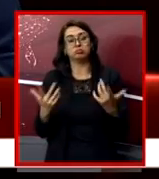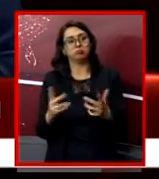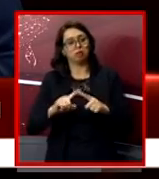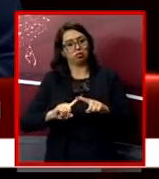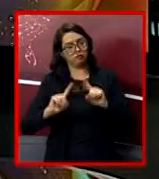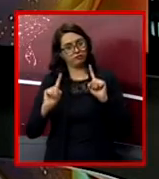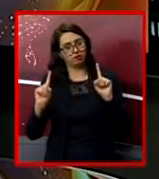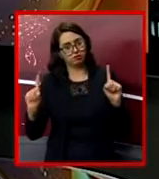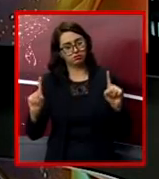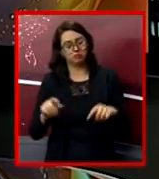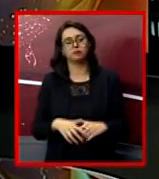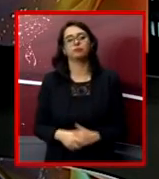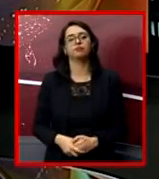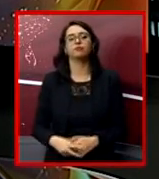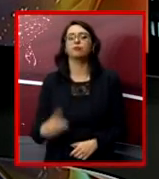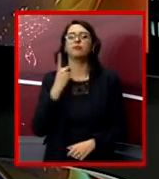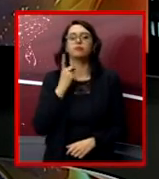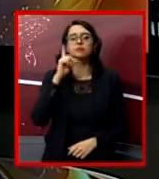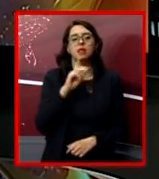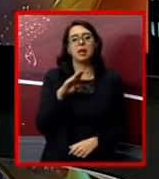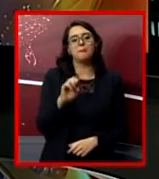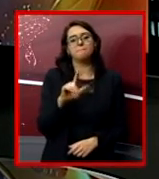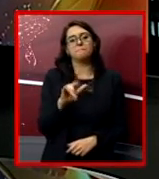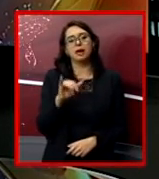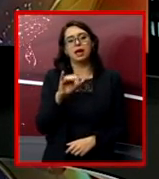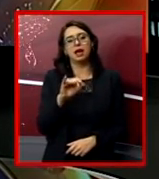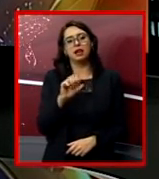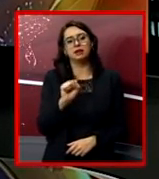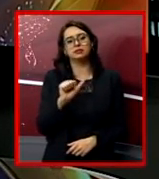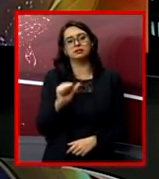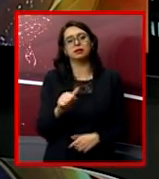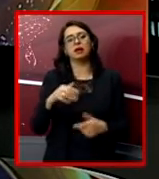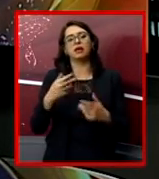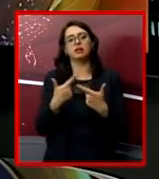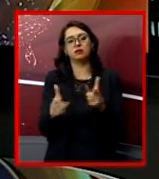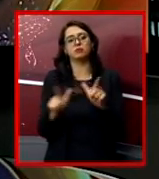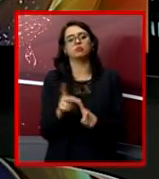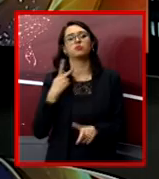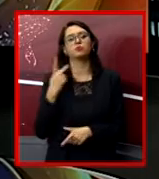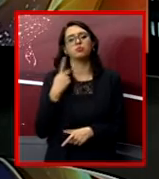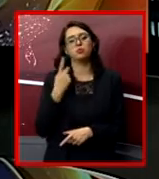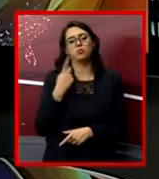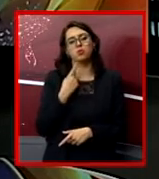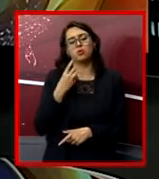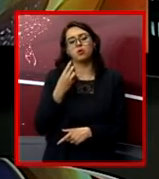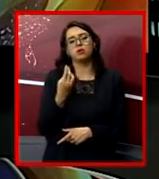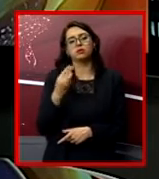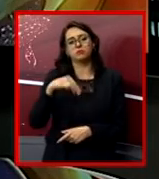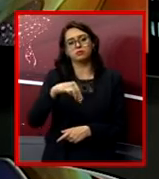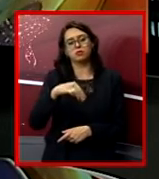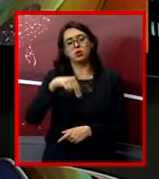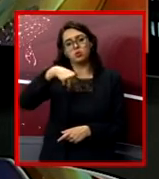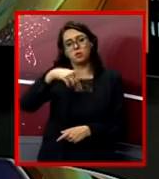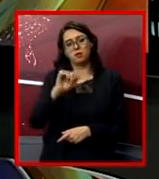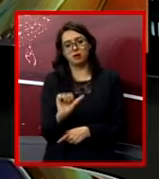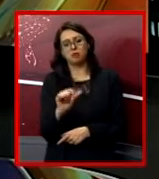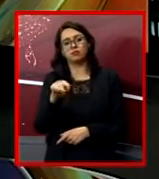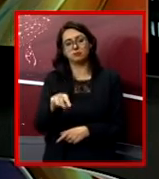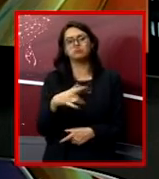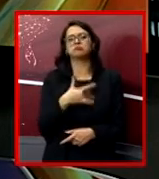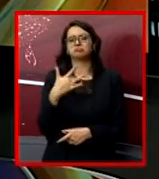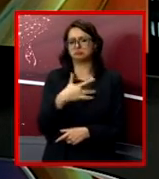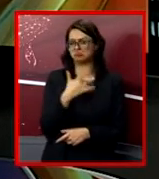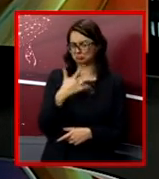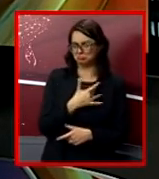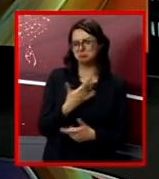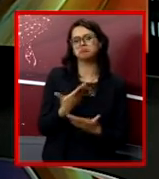distinta. Para la diputada Melissa Torres, del Partido Nueva Alianza, el país es diferente a partir de los sismos. La legisladora afirmó